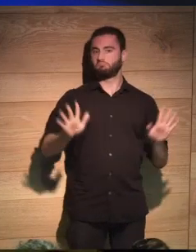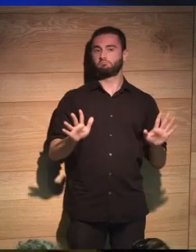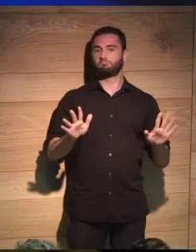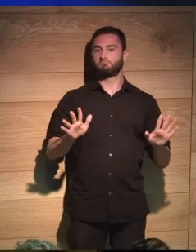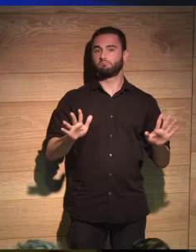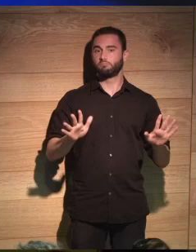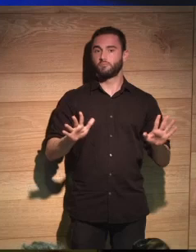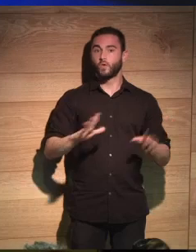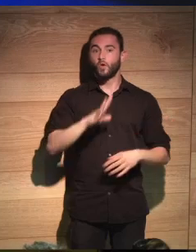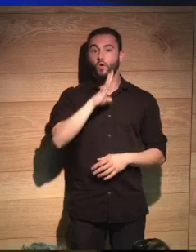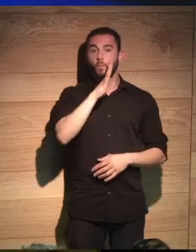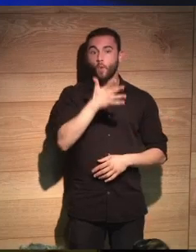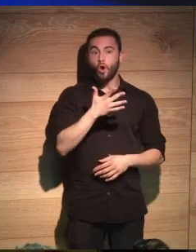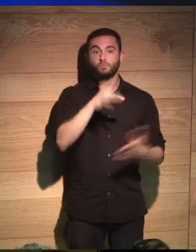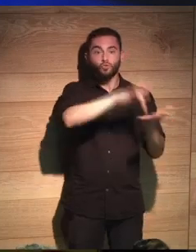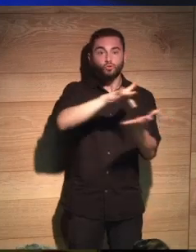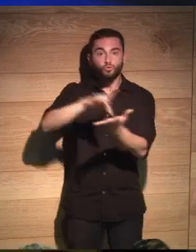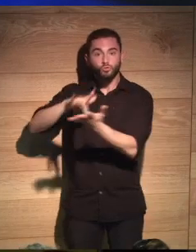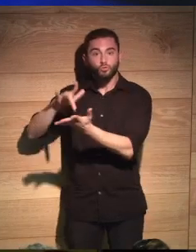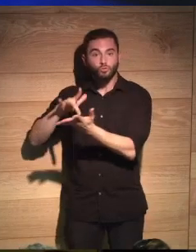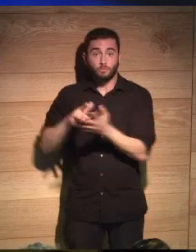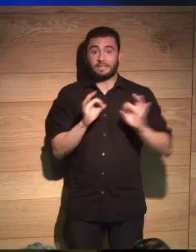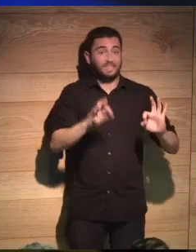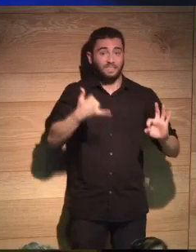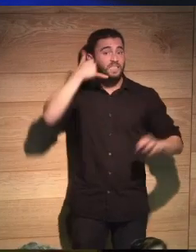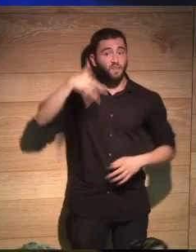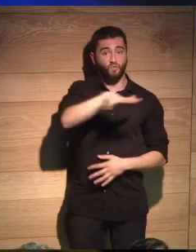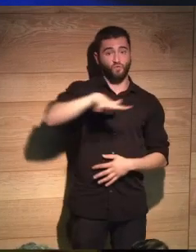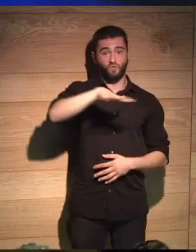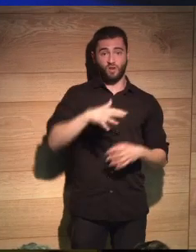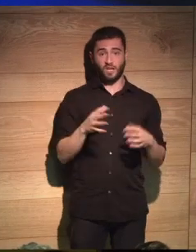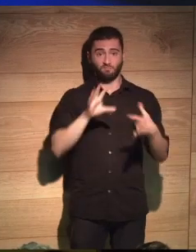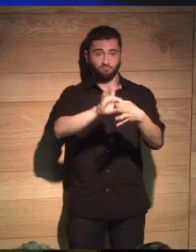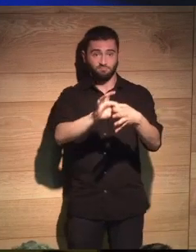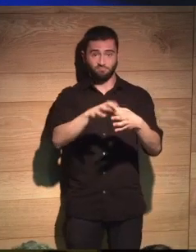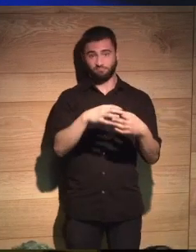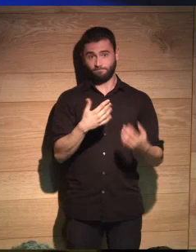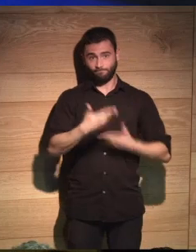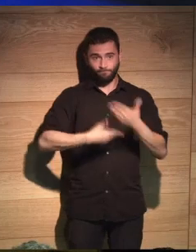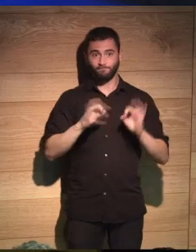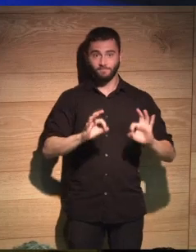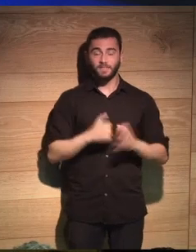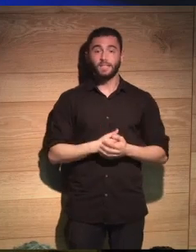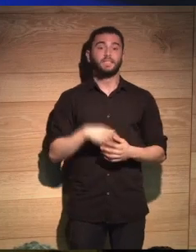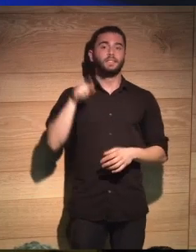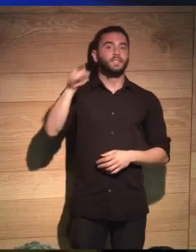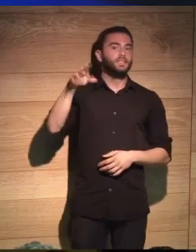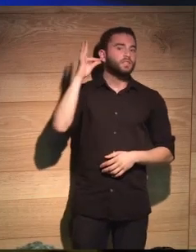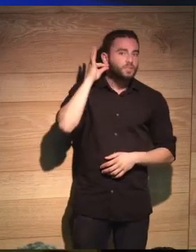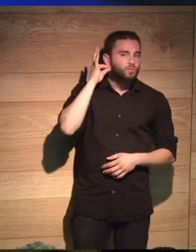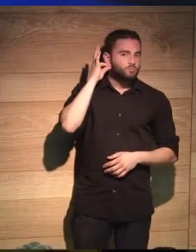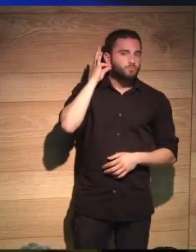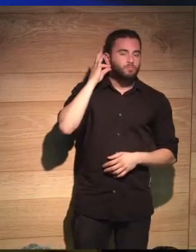es donde suceden las cosas, ¿no? Y yo creo que ella vio con mucha racionalidad, porque creo que era una persona sobre